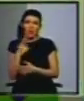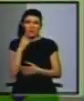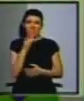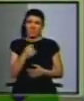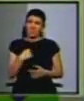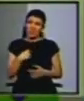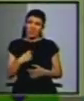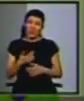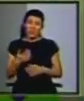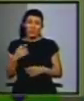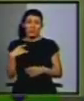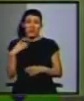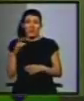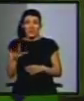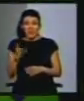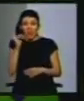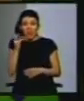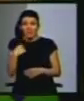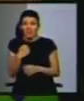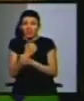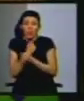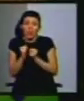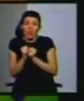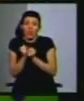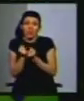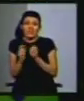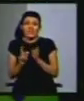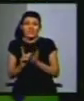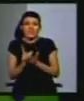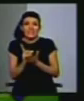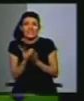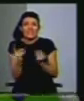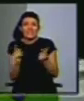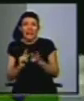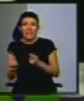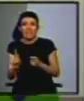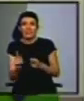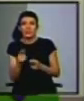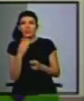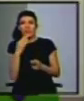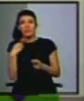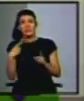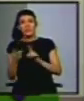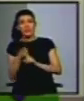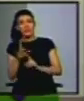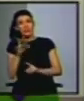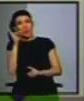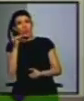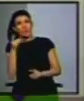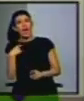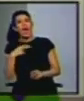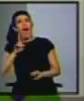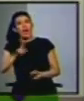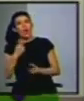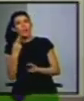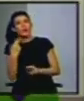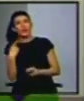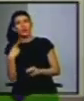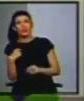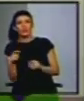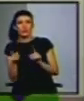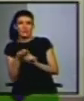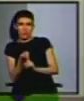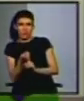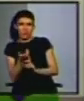tiempo, pero al pasar del tiempo también se dio cuenta que recuperó al marido que había perdido y recuperó al amor de su vida que había